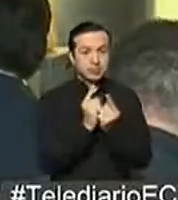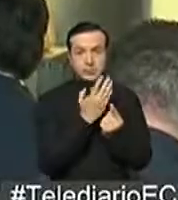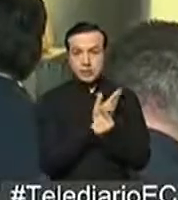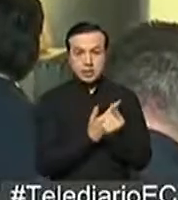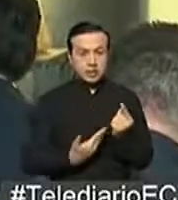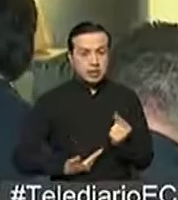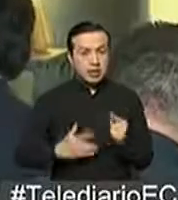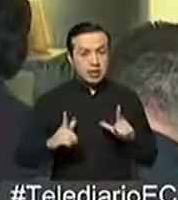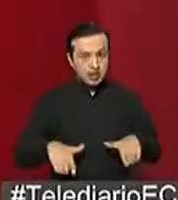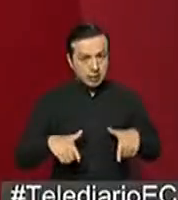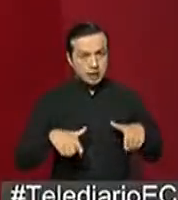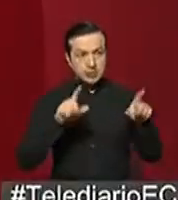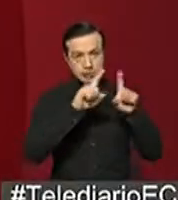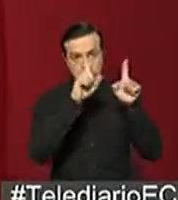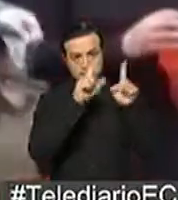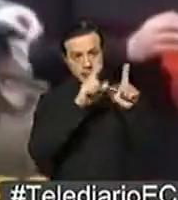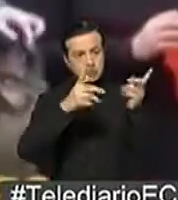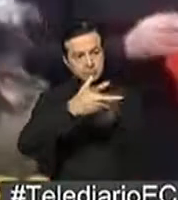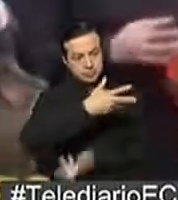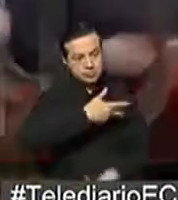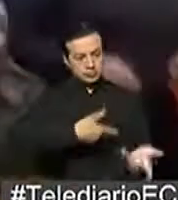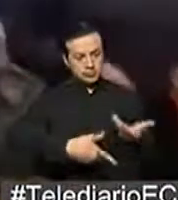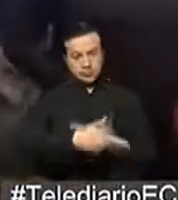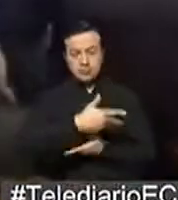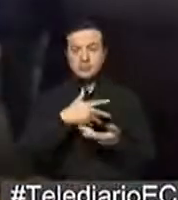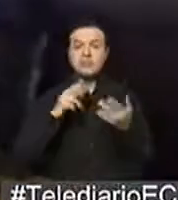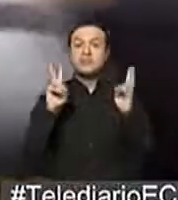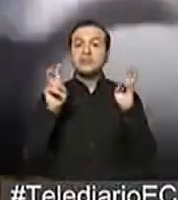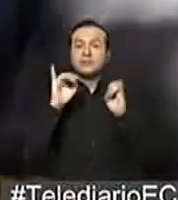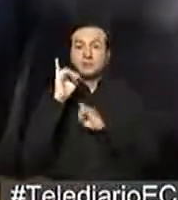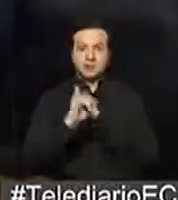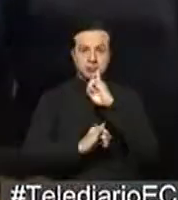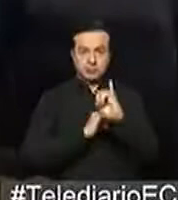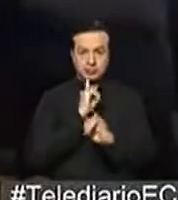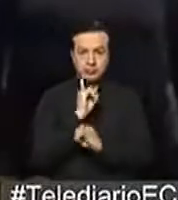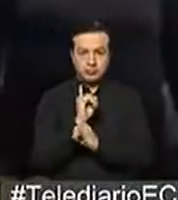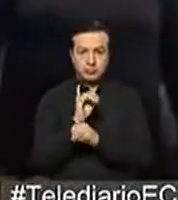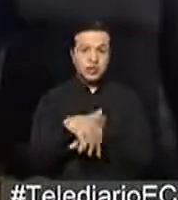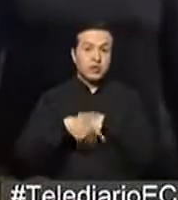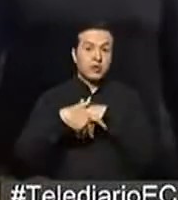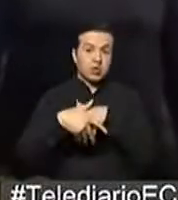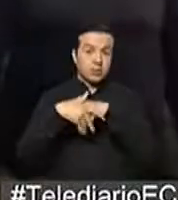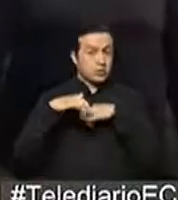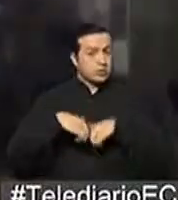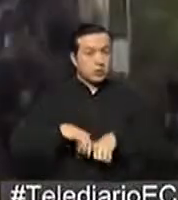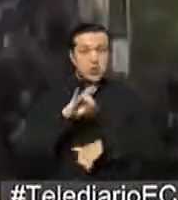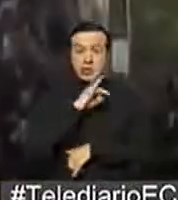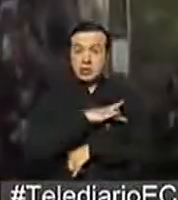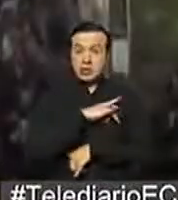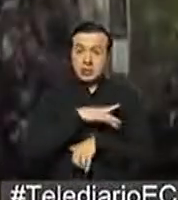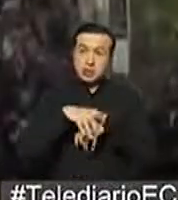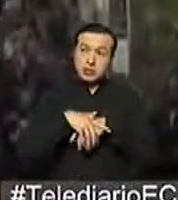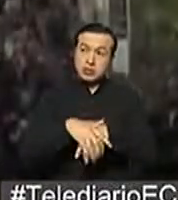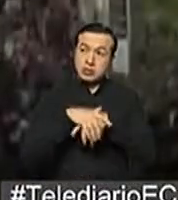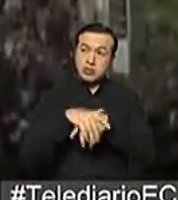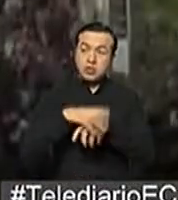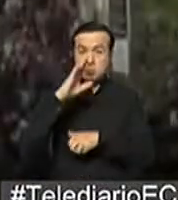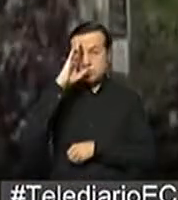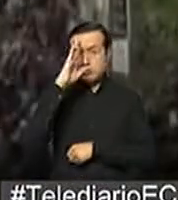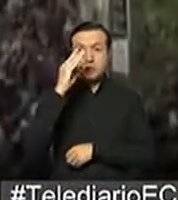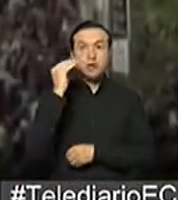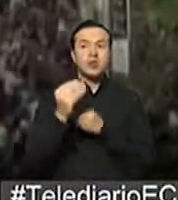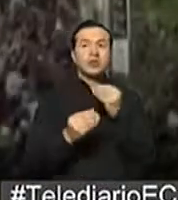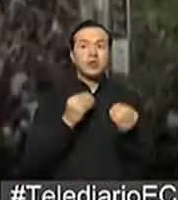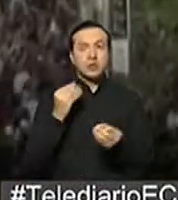Moreno y productores. En lo internacional, las protestas no cesan en Chile. En una nueva jornada, la policía